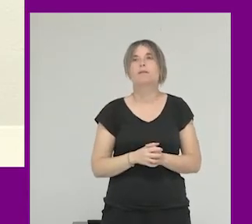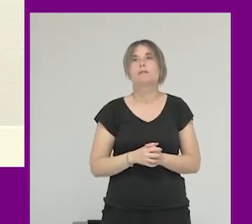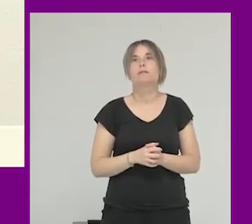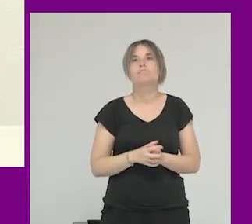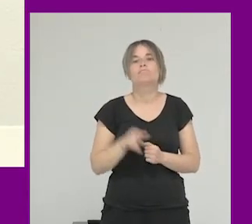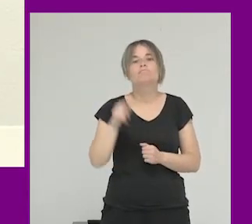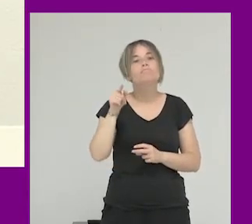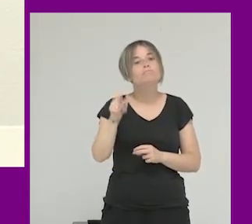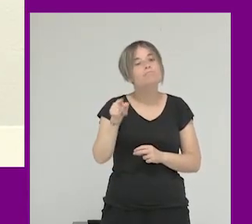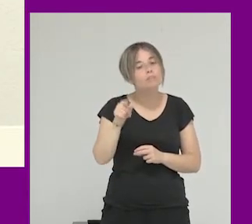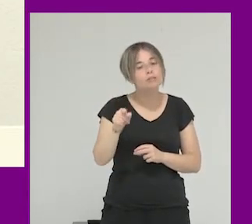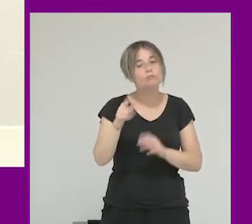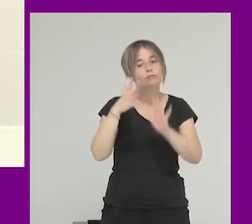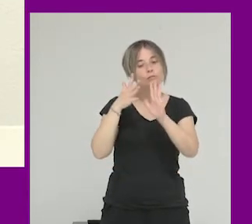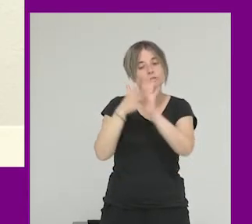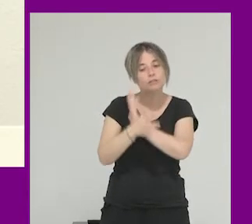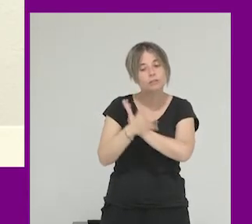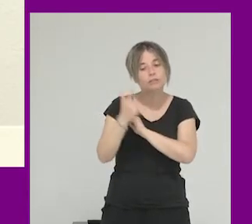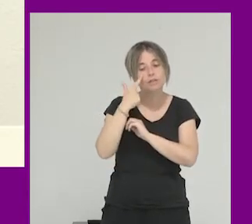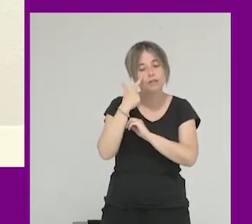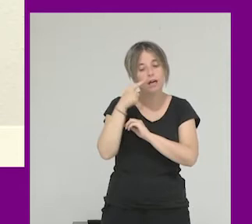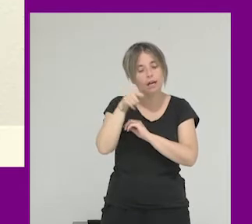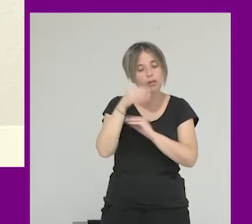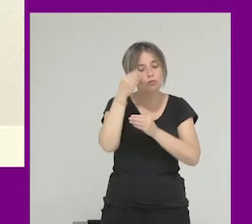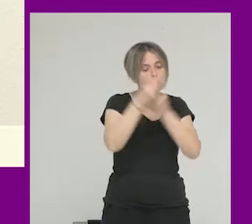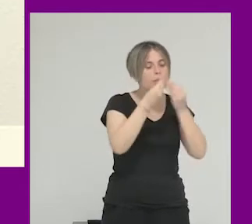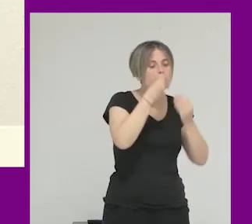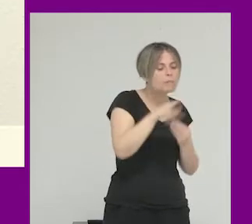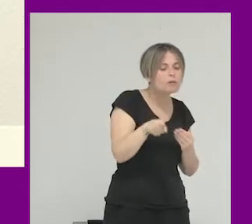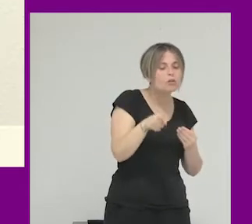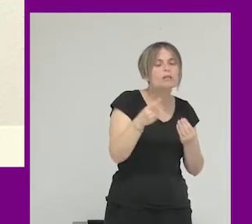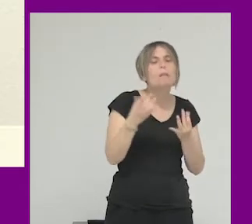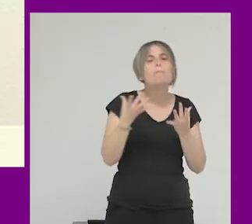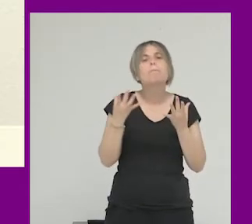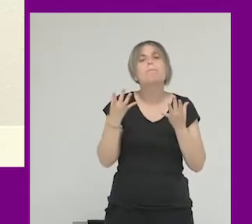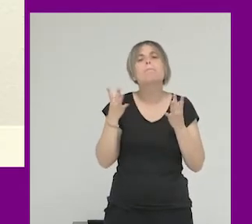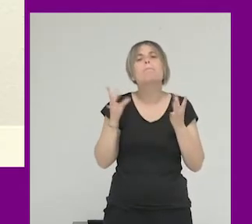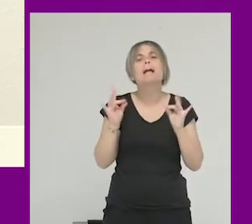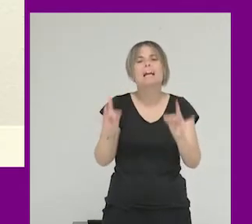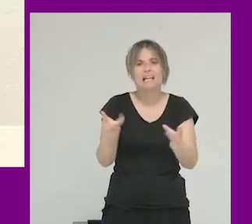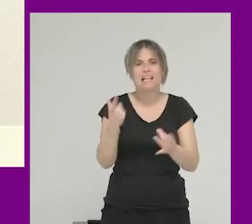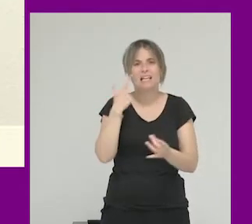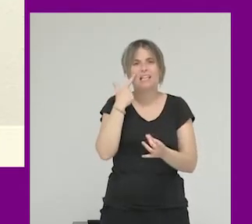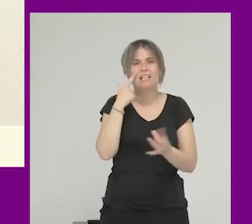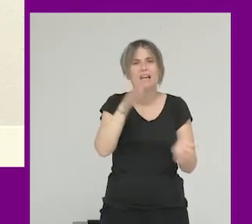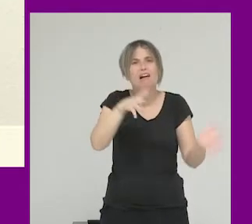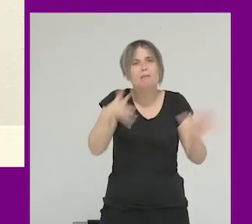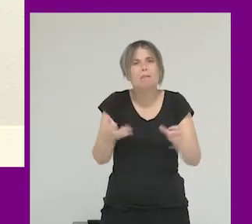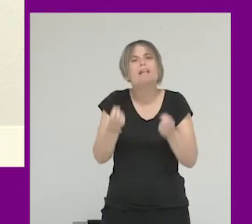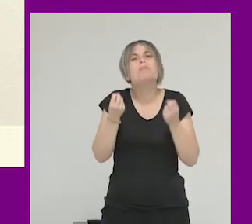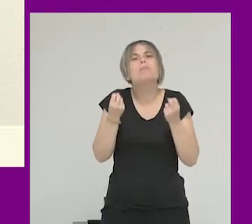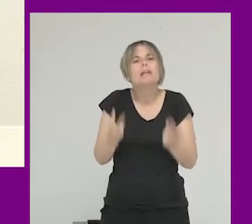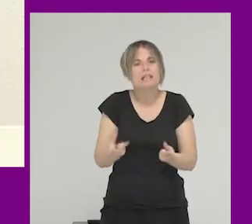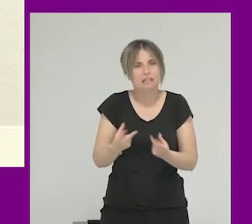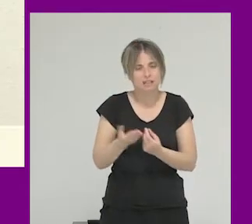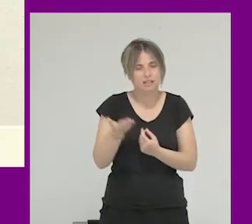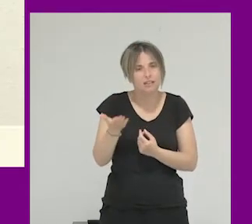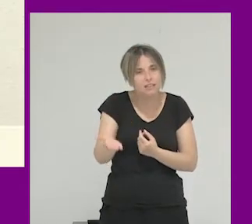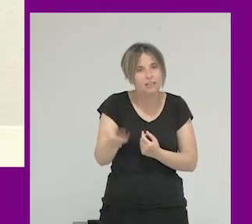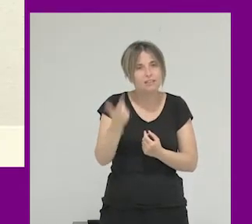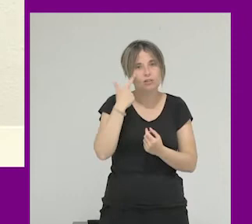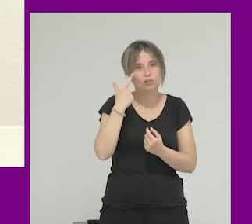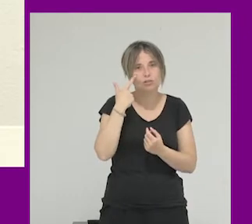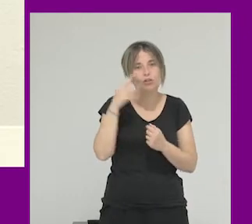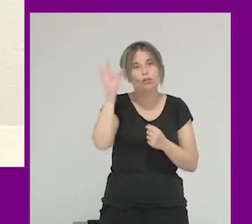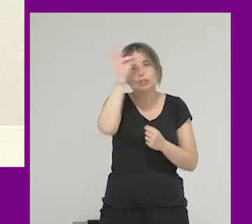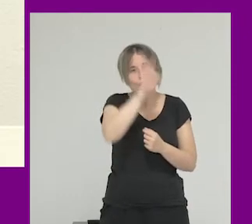en realidad una parte es la teoría, pero la otra es para qué y cómo se aplican y para qué se aplican